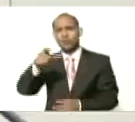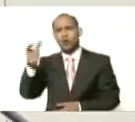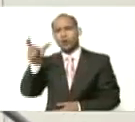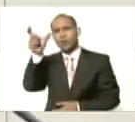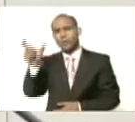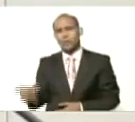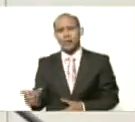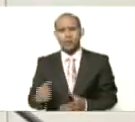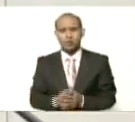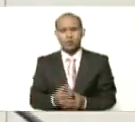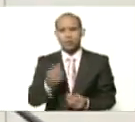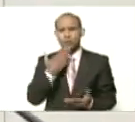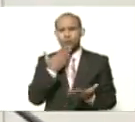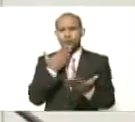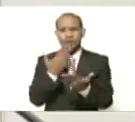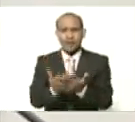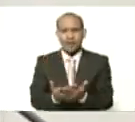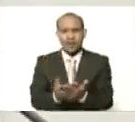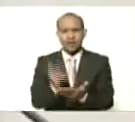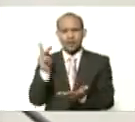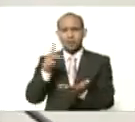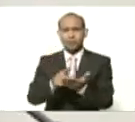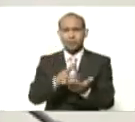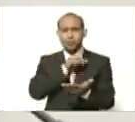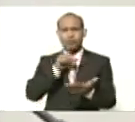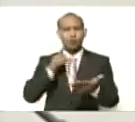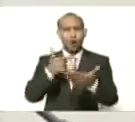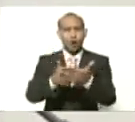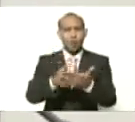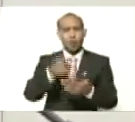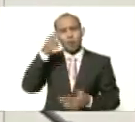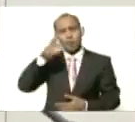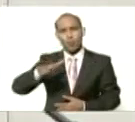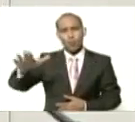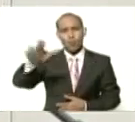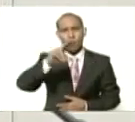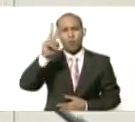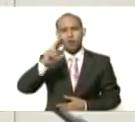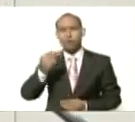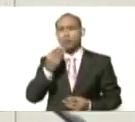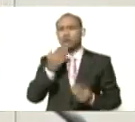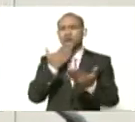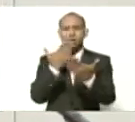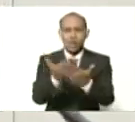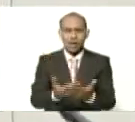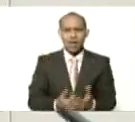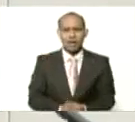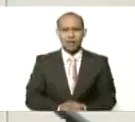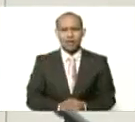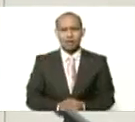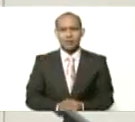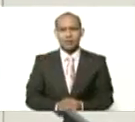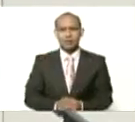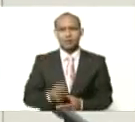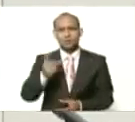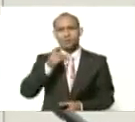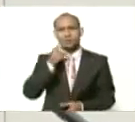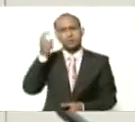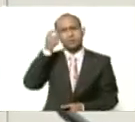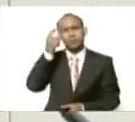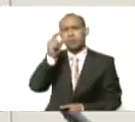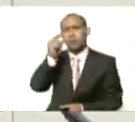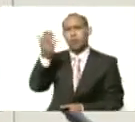humano. Agradecemos, vengo aquí en nombre del pueblo de Venezuela a dar las gracias. Hace apenas dos días también